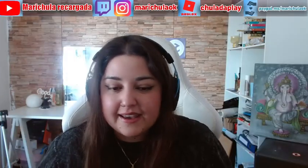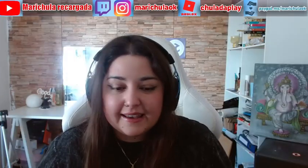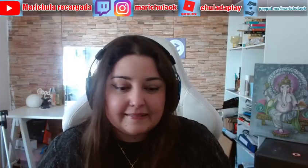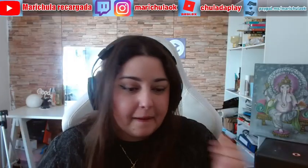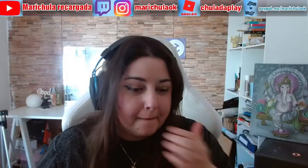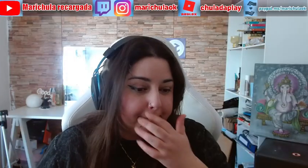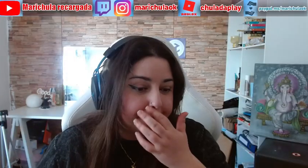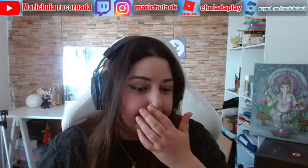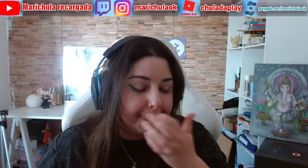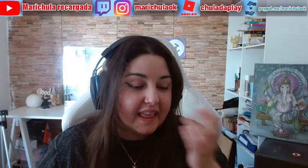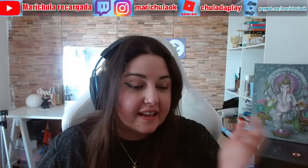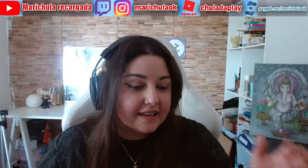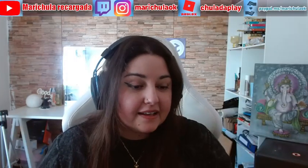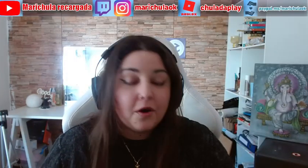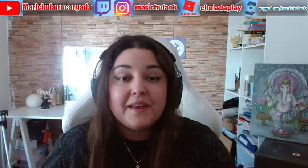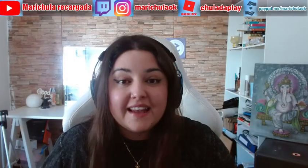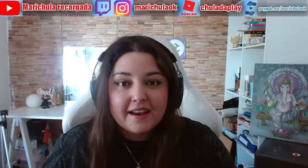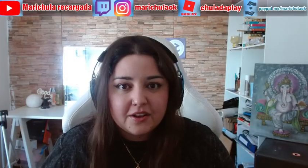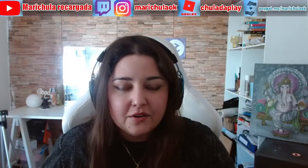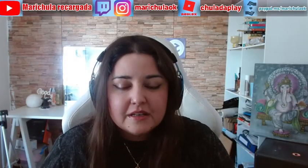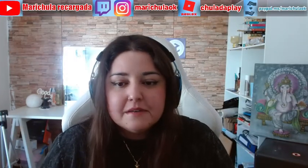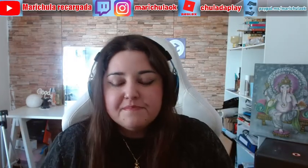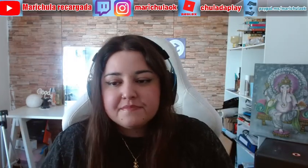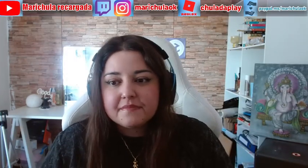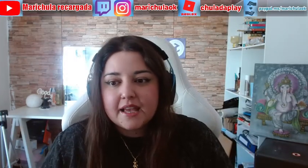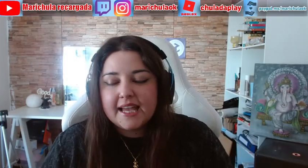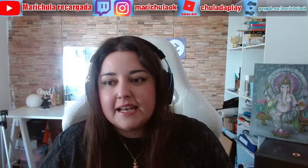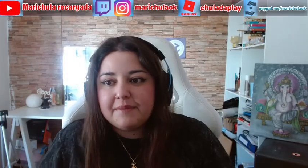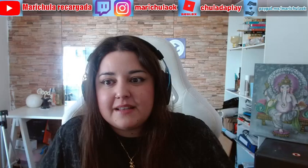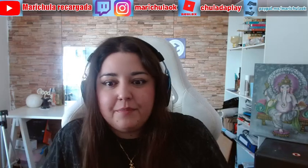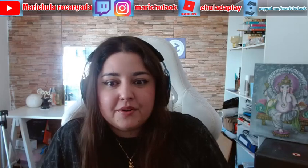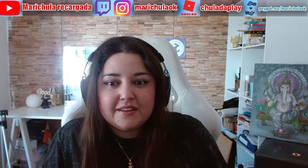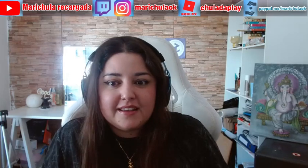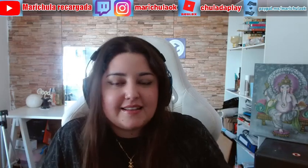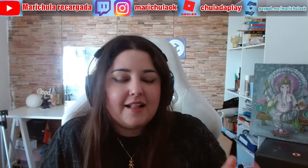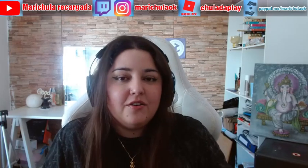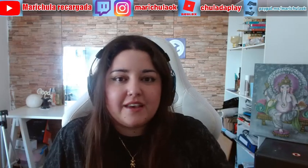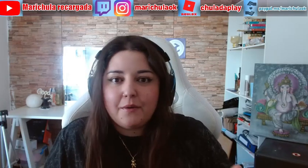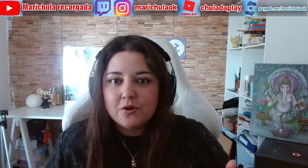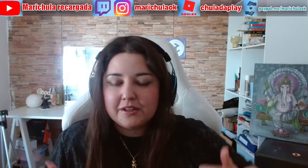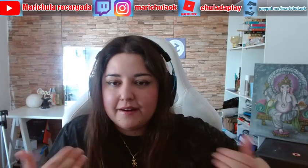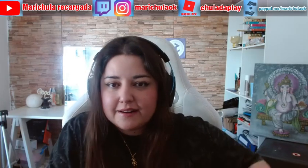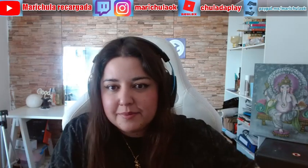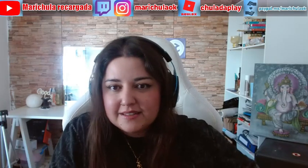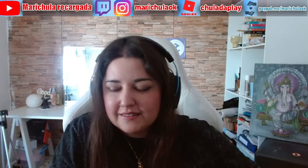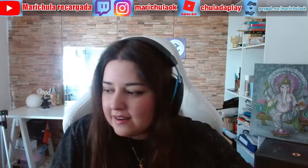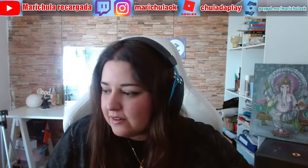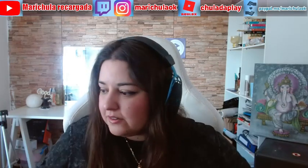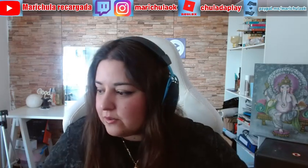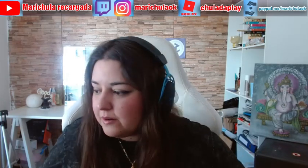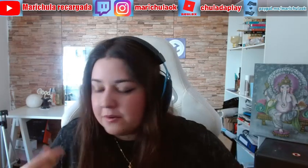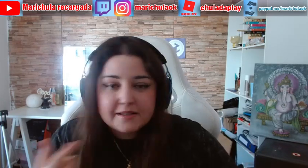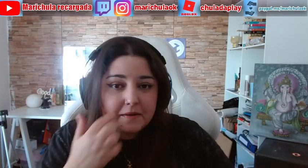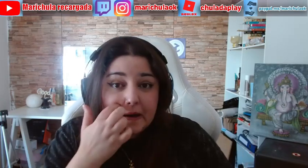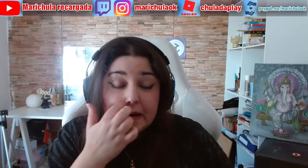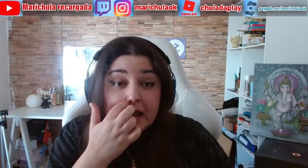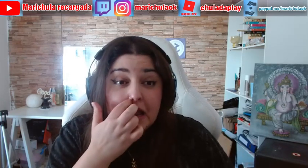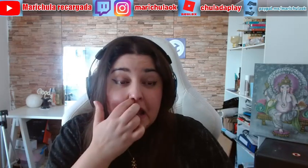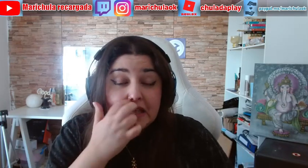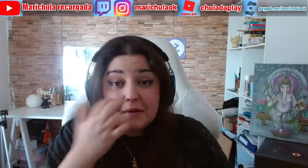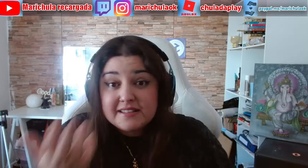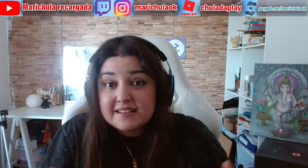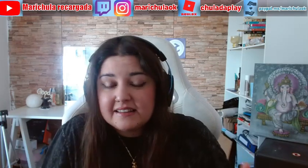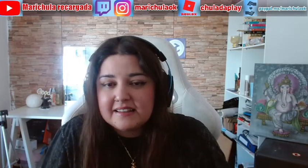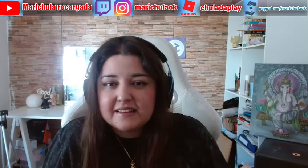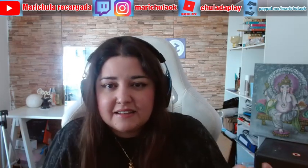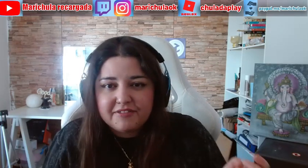género no binario en el pasaporte, que es algo que a vos te va a representar, con lo cual vos vas a viajar